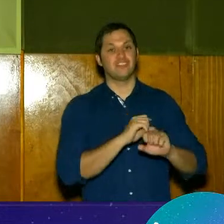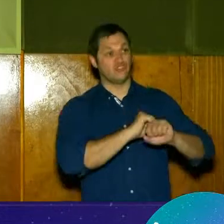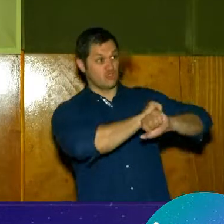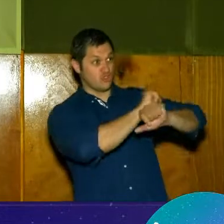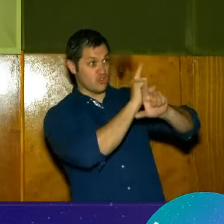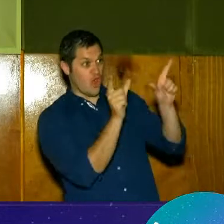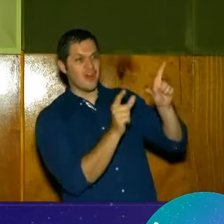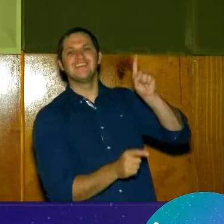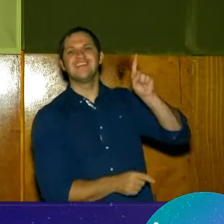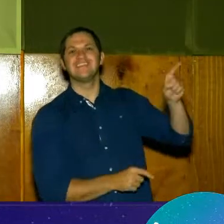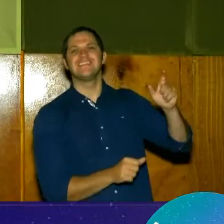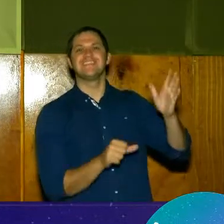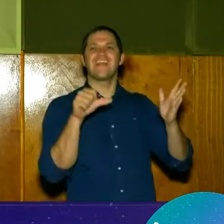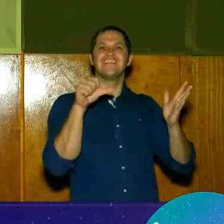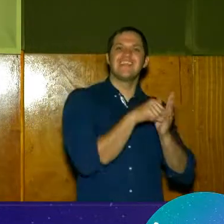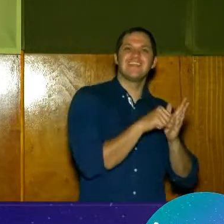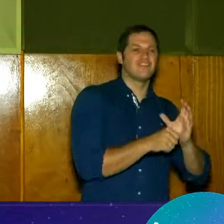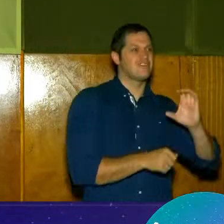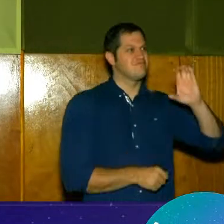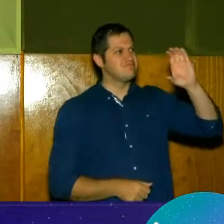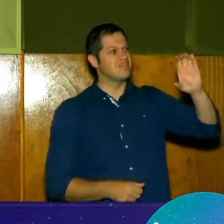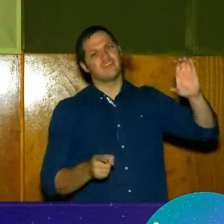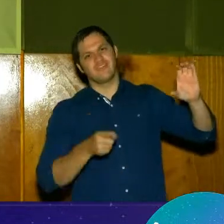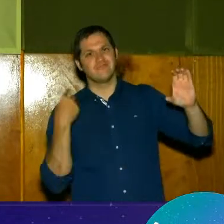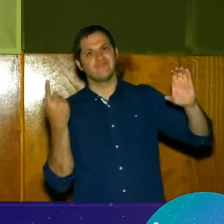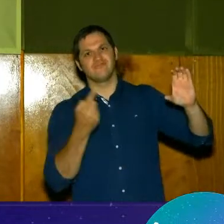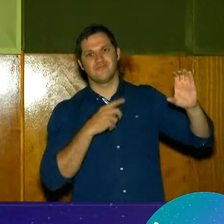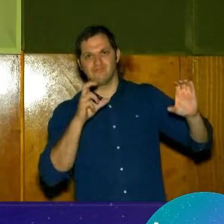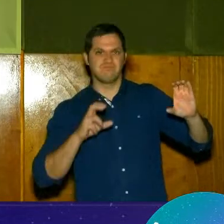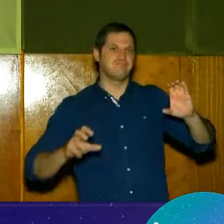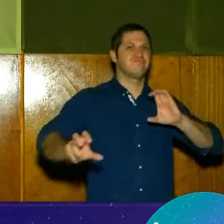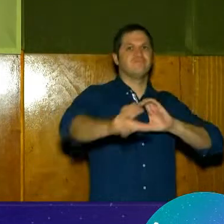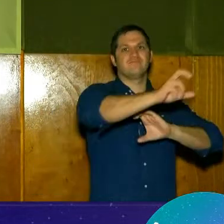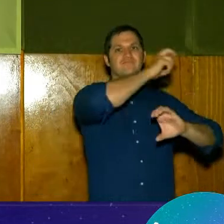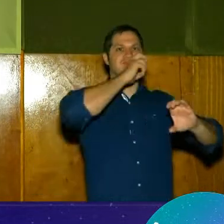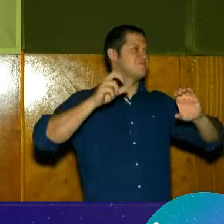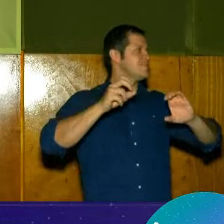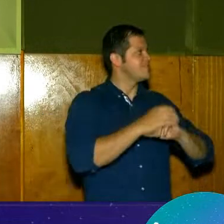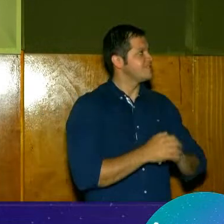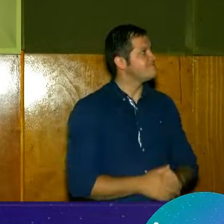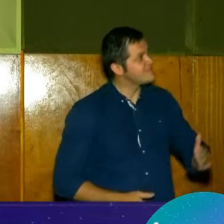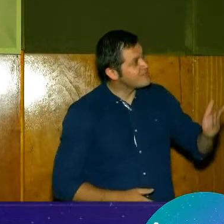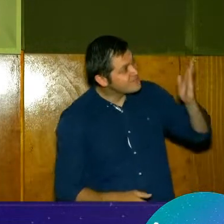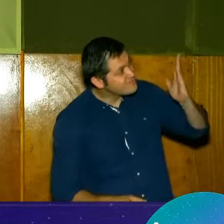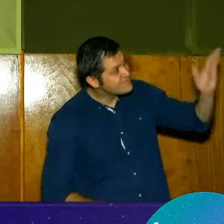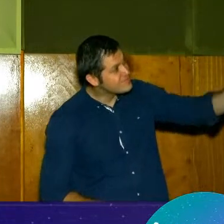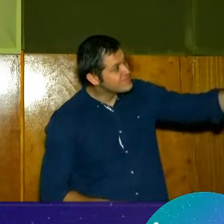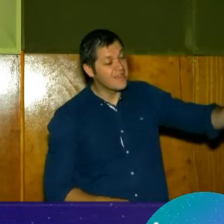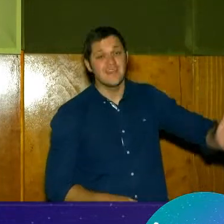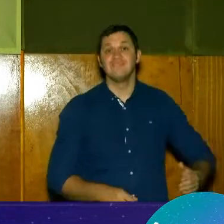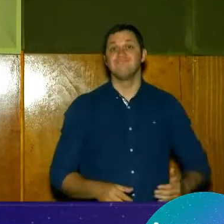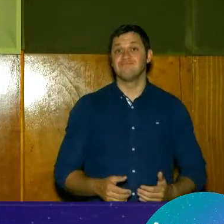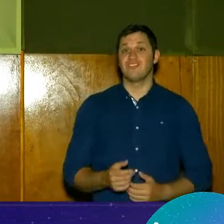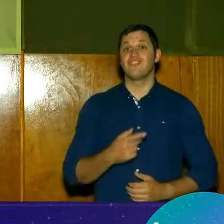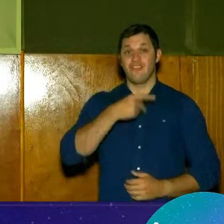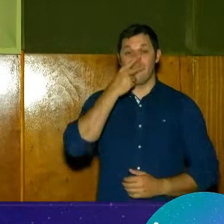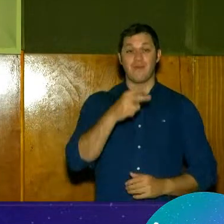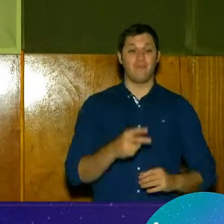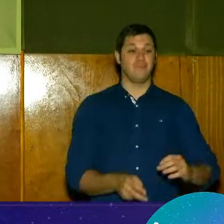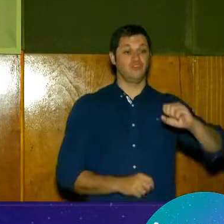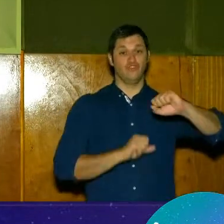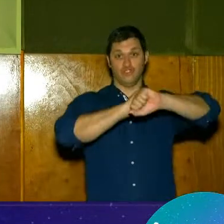estuviera al centro y que todo funcionaba bien todo cuadraba no había que hacer cosas raras para entender cómo se movían